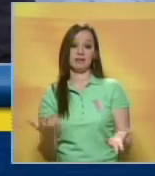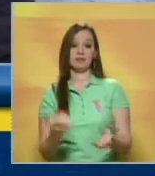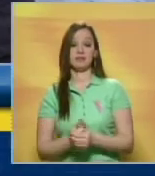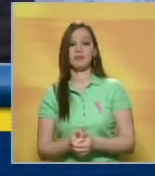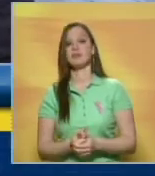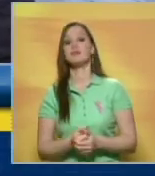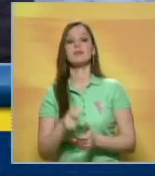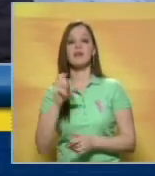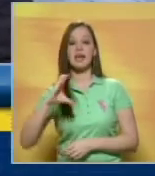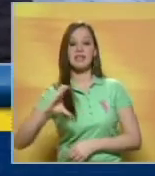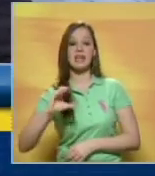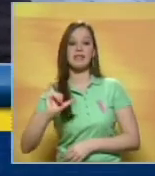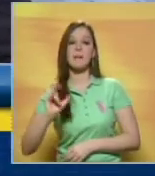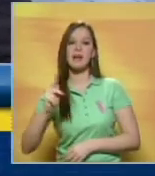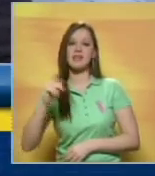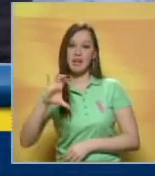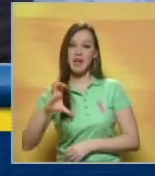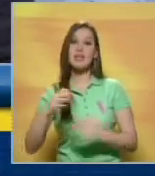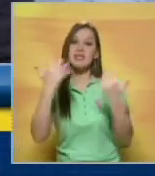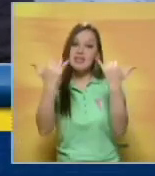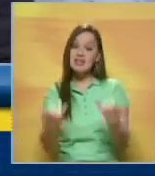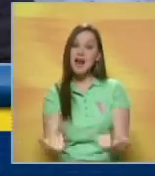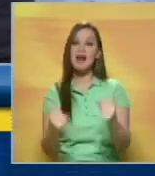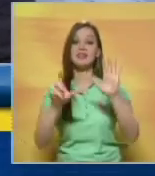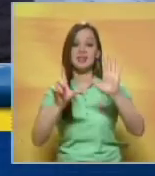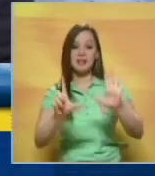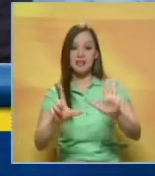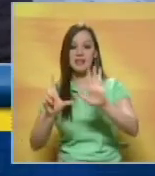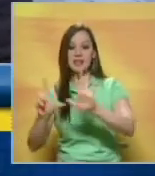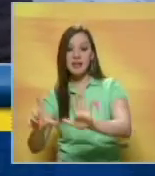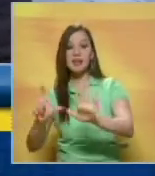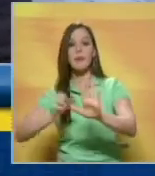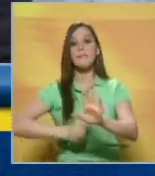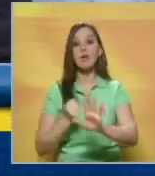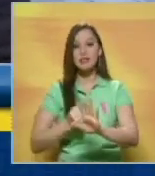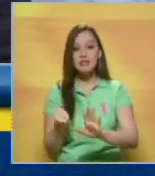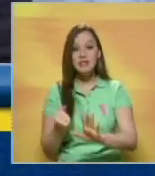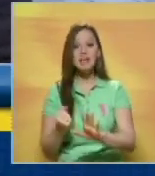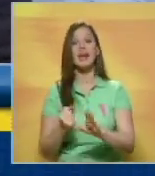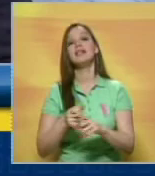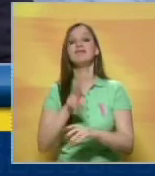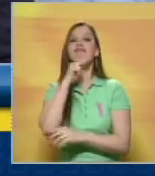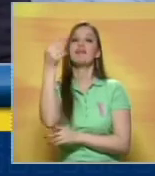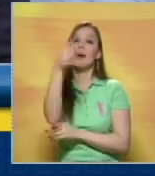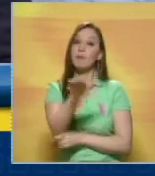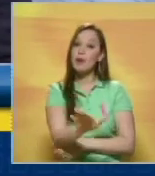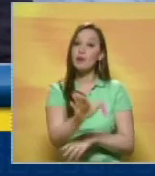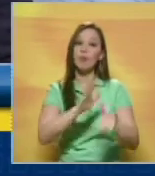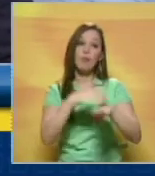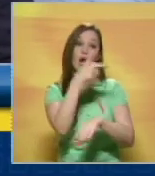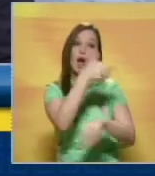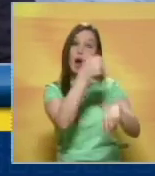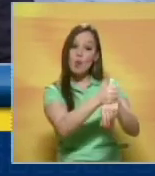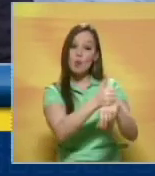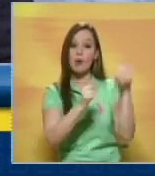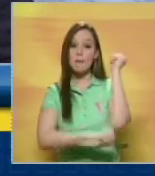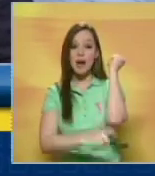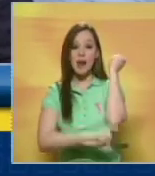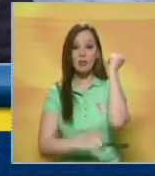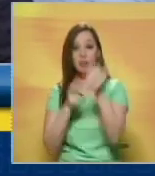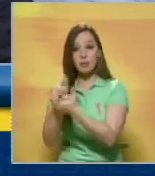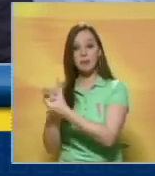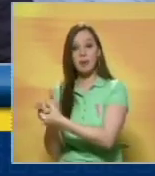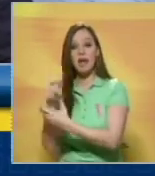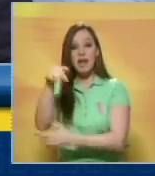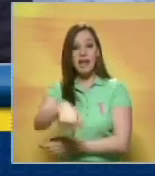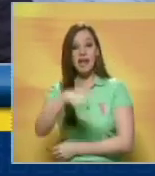jefe del 6CPC, Carlos Correa, suman ya 77 los funcionarios de seguridad que han perdido la vida en manos de la delincuencia en lo que va de año